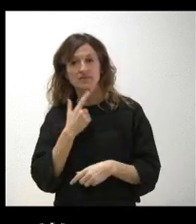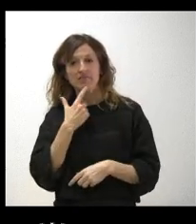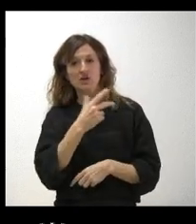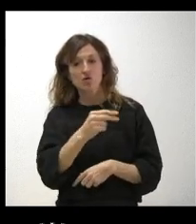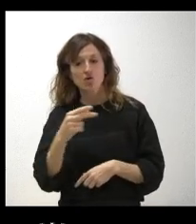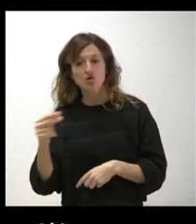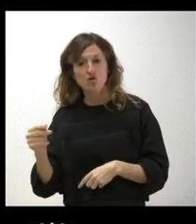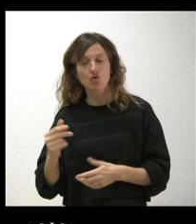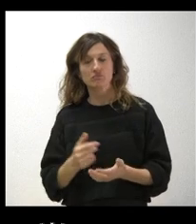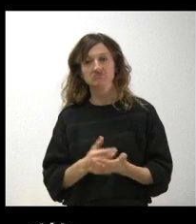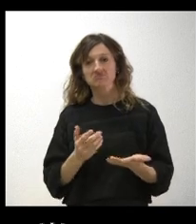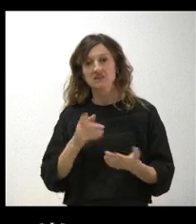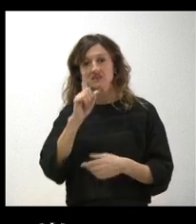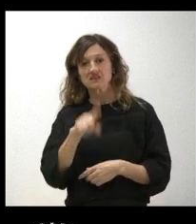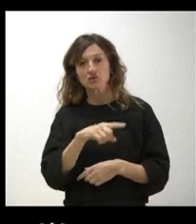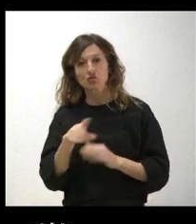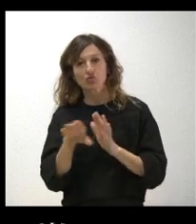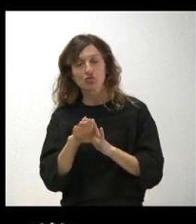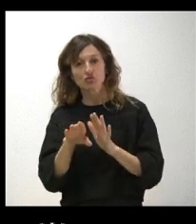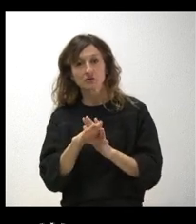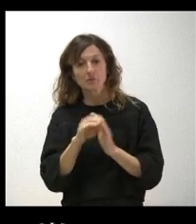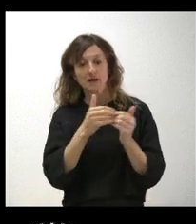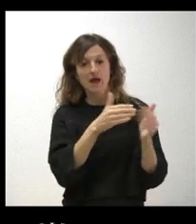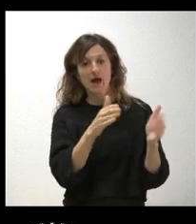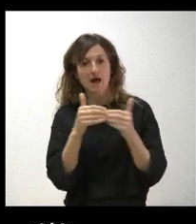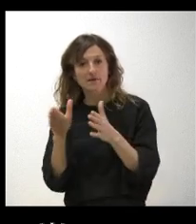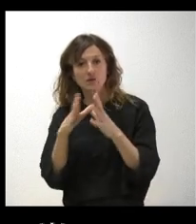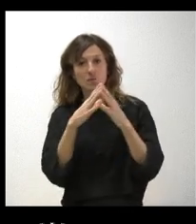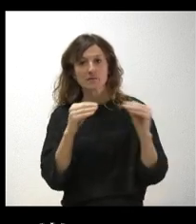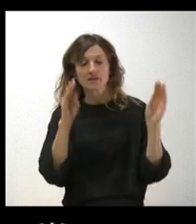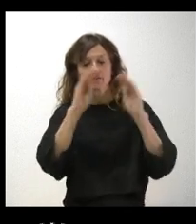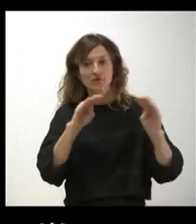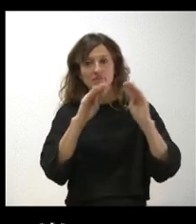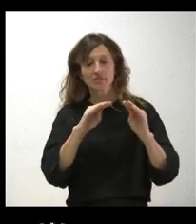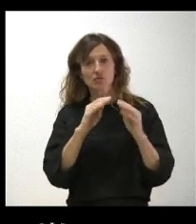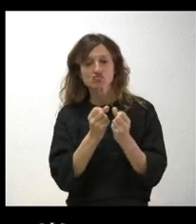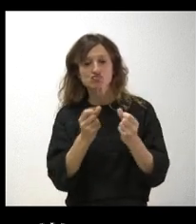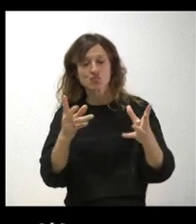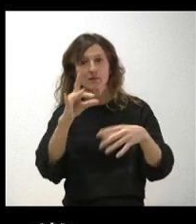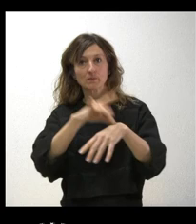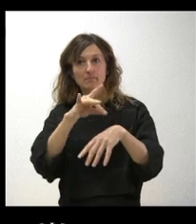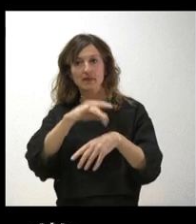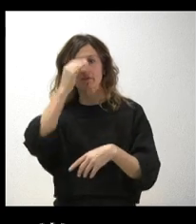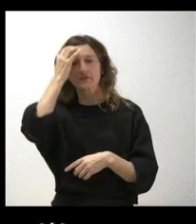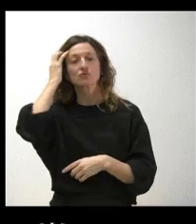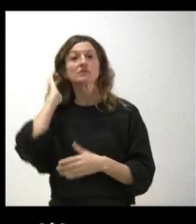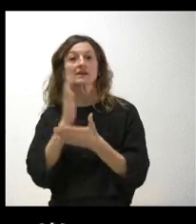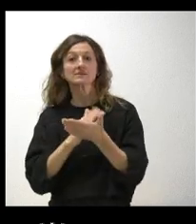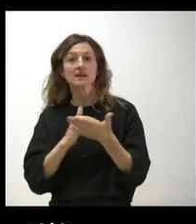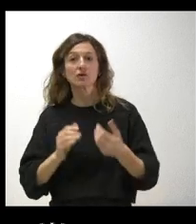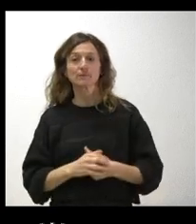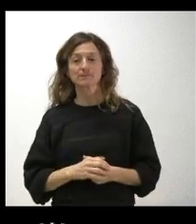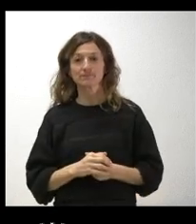dobles peticiones y esas dobles posibilidades de apertura y de formación de un mayor número de médicos en esta en esta